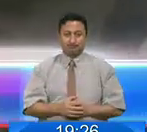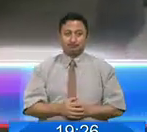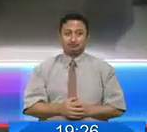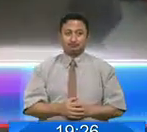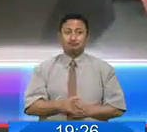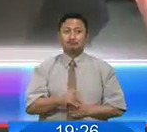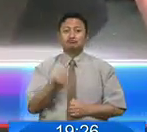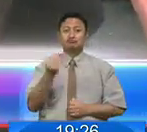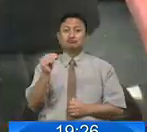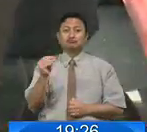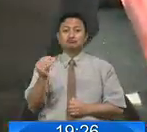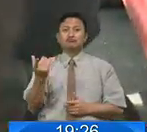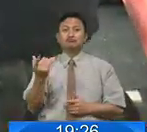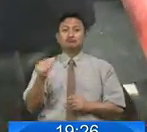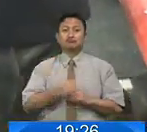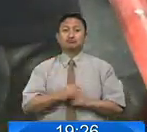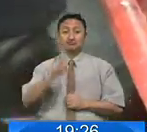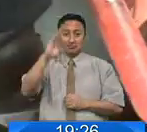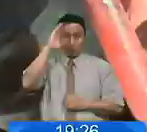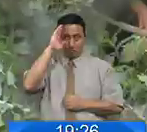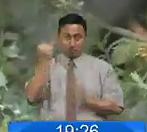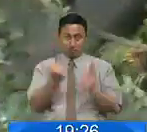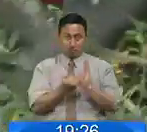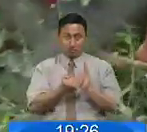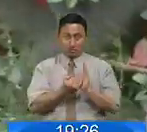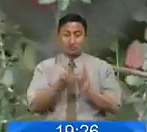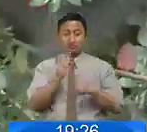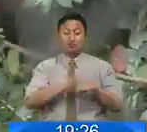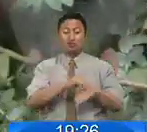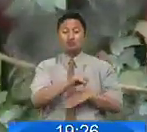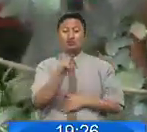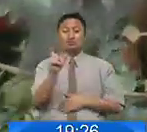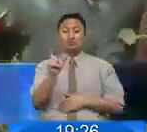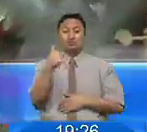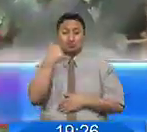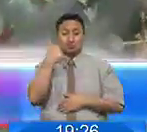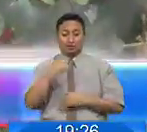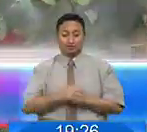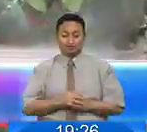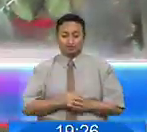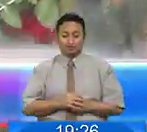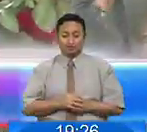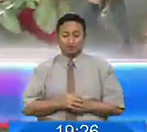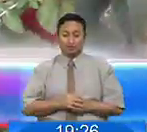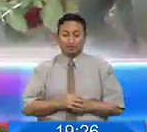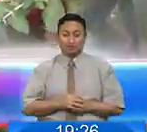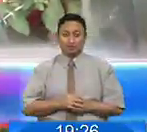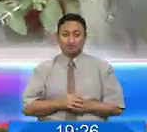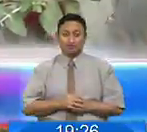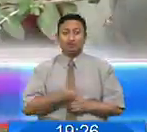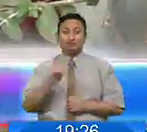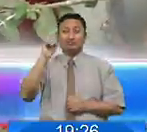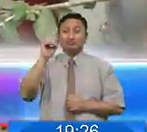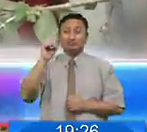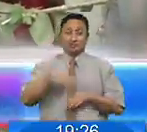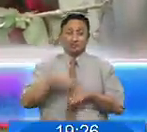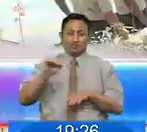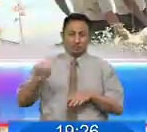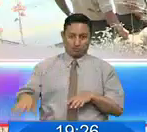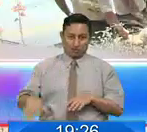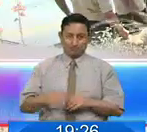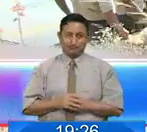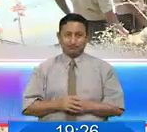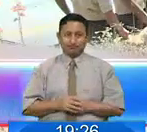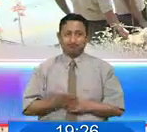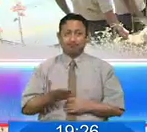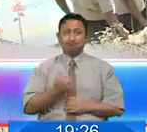una joven cuya identidad los policías confirmaron por los documentos de celular que dejó la presunta suicida en la parte alta del puente